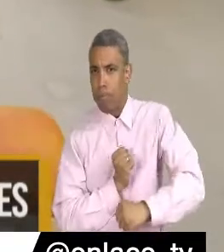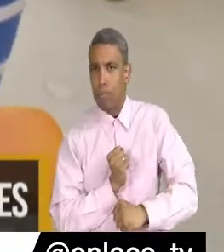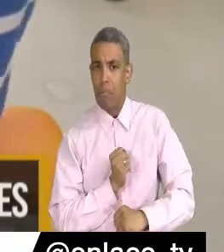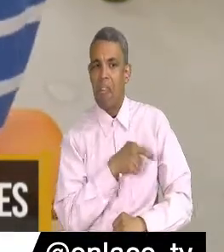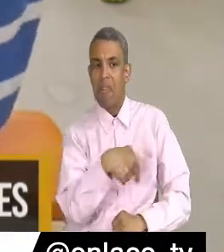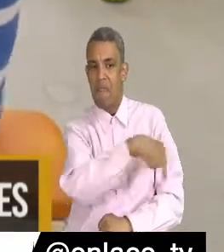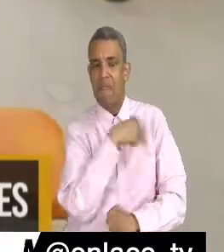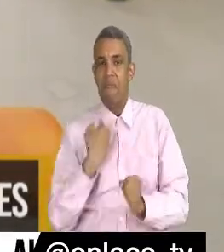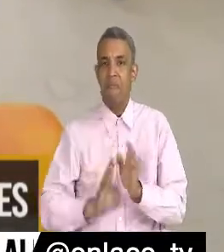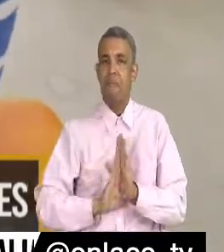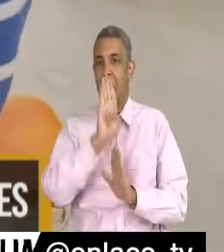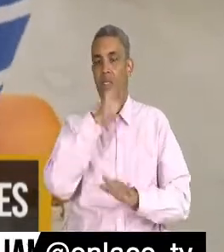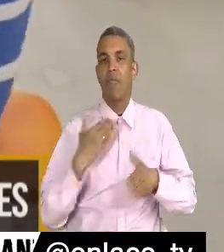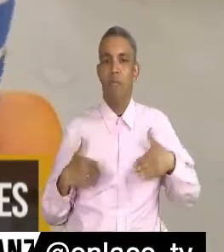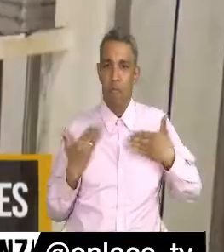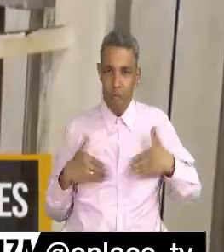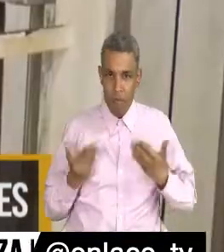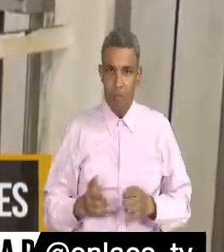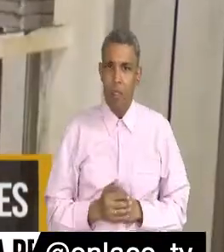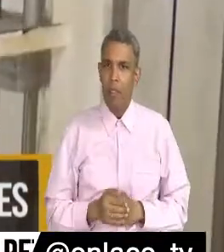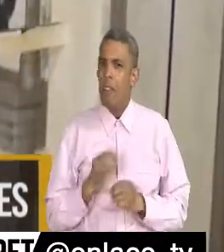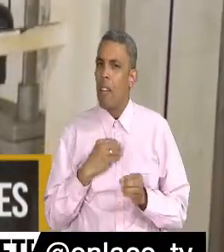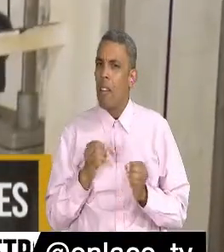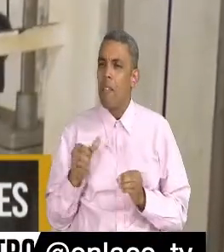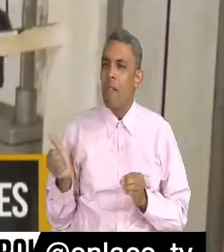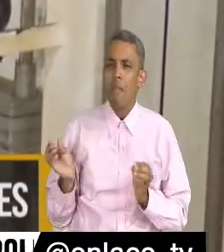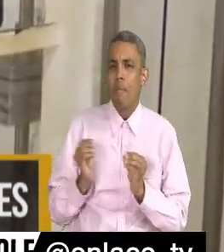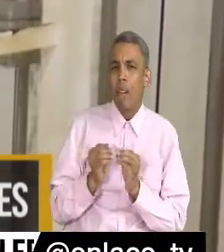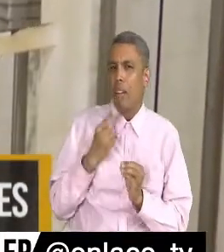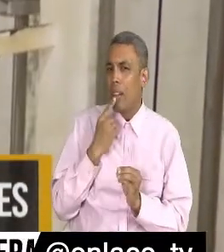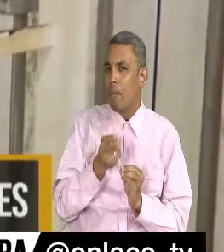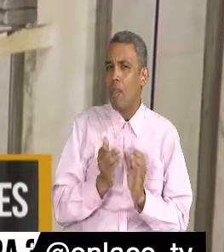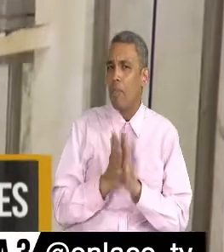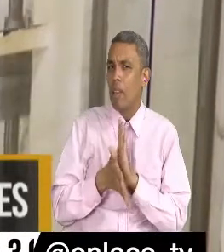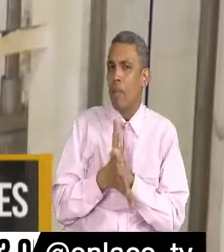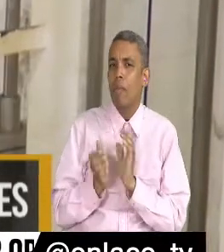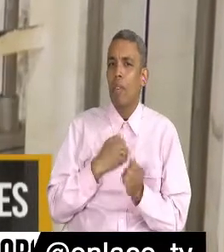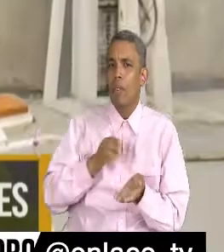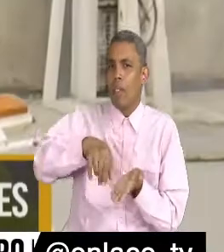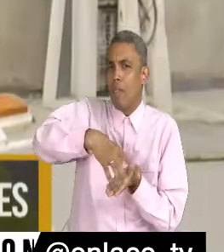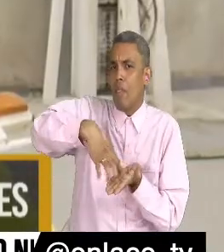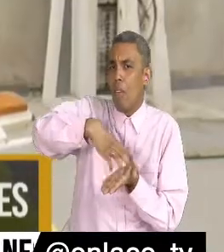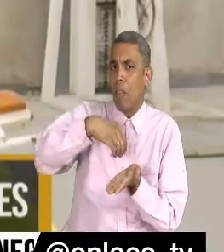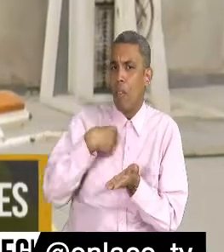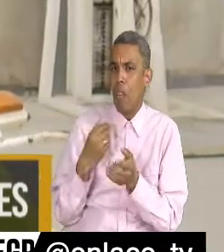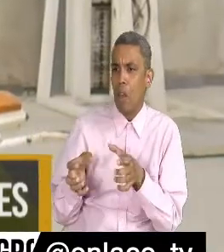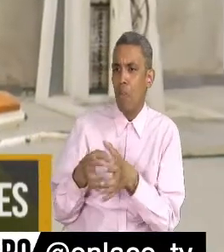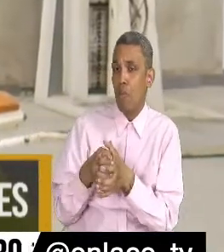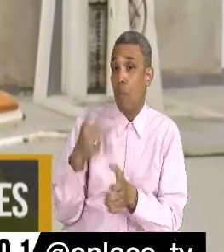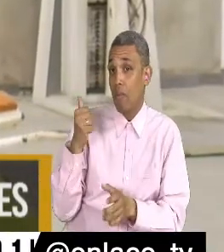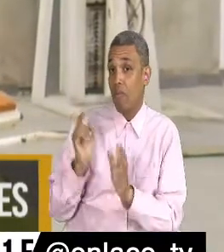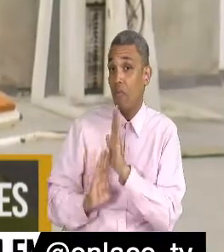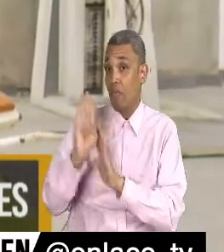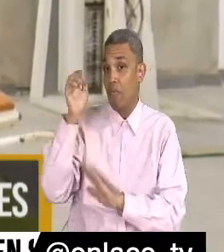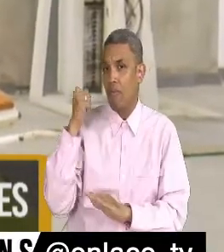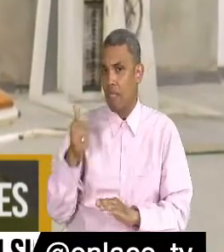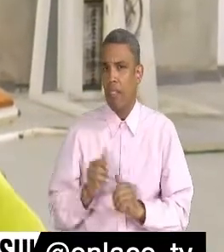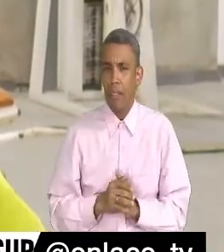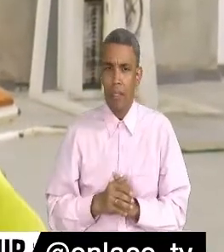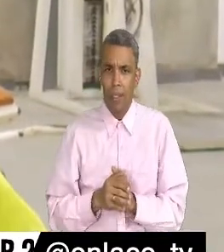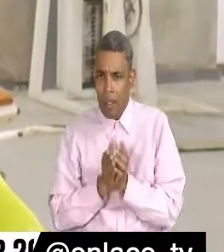de los jóvenes destaca rendimiento y la preparación de quienes ubican a Santander entre los mejores en Colombia. Obtuvimos la clasificación de 15 botes